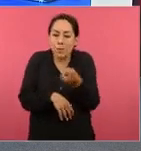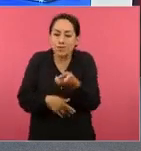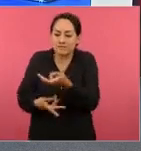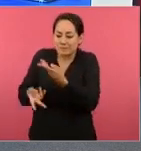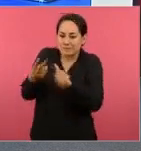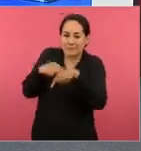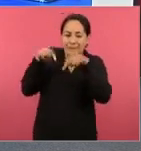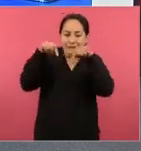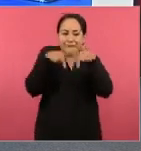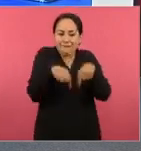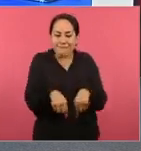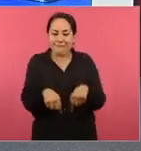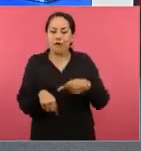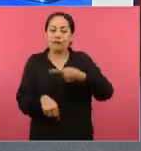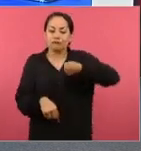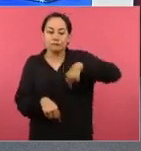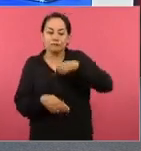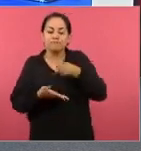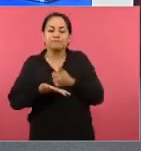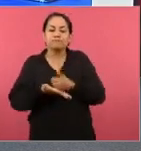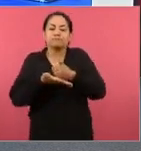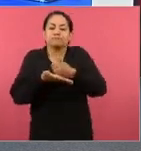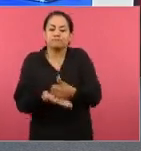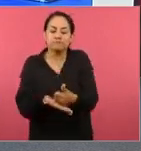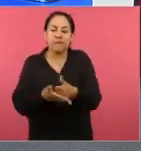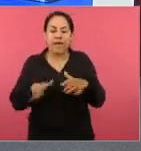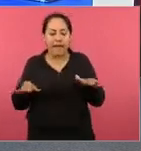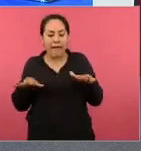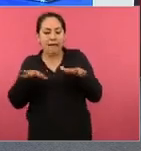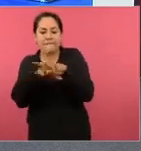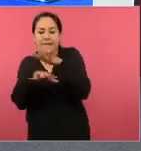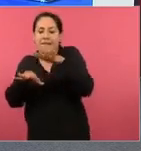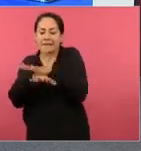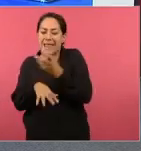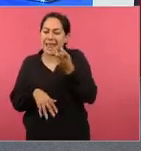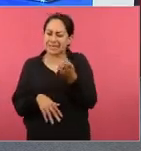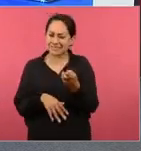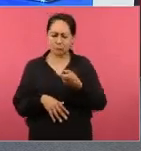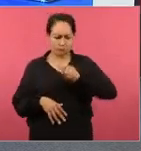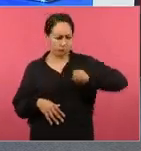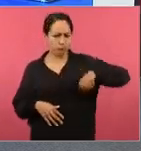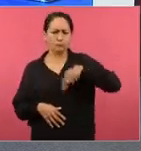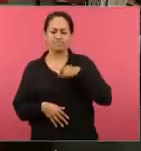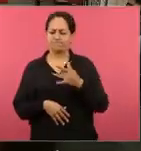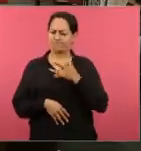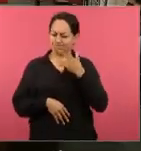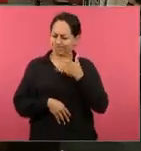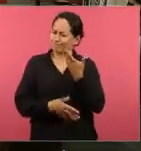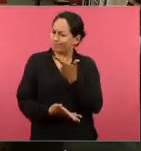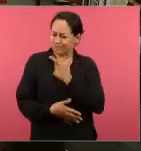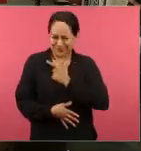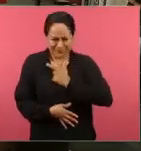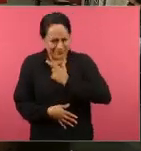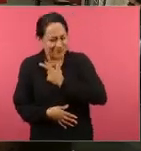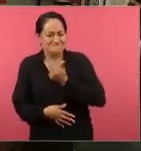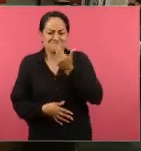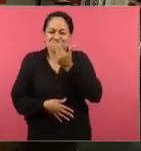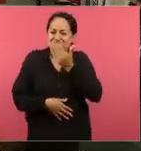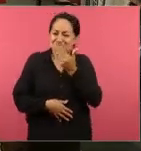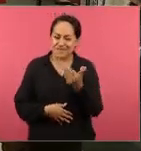esa transformación. Por eso es que nos da gusto, primero, que amablemente